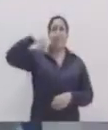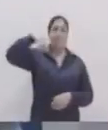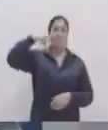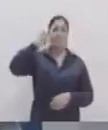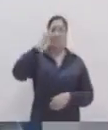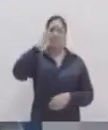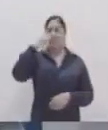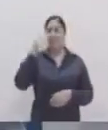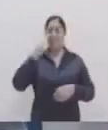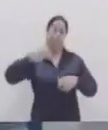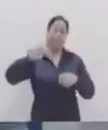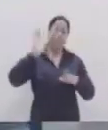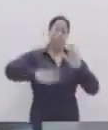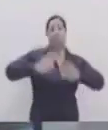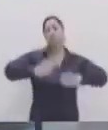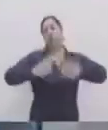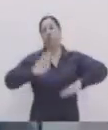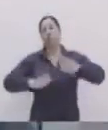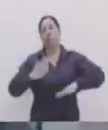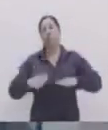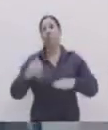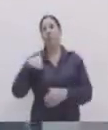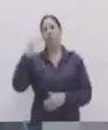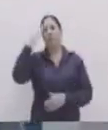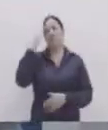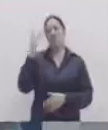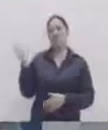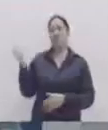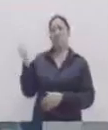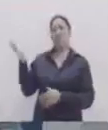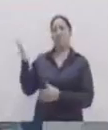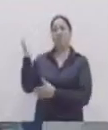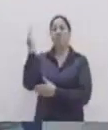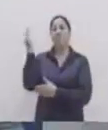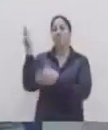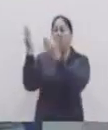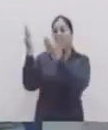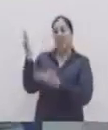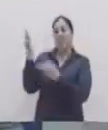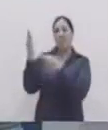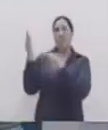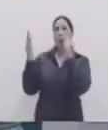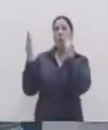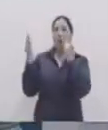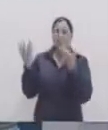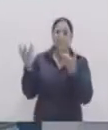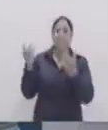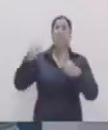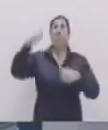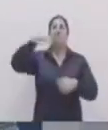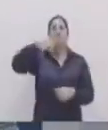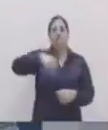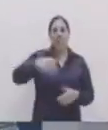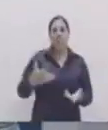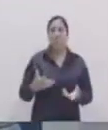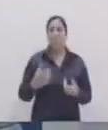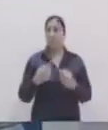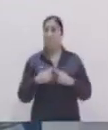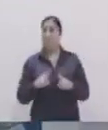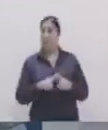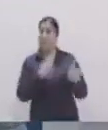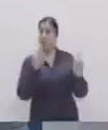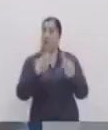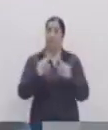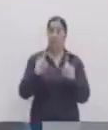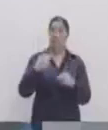sé que me estoy refiriendo al hombre, ¿verdad? Al hombre, exacto. Y sé también que está, por ejemplo, en presente, ¿sí? Que es muy diferente. Si yo lo